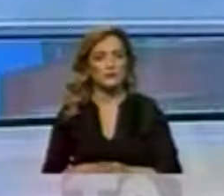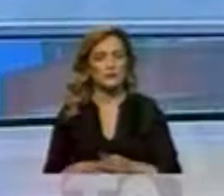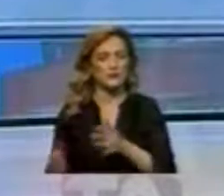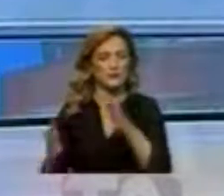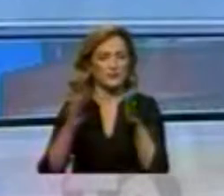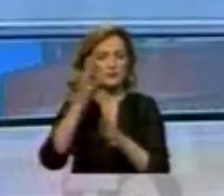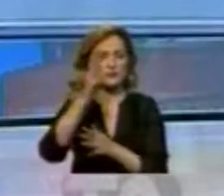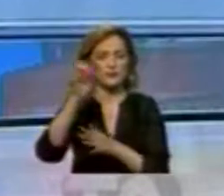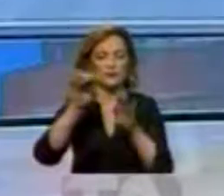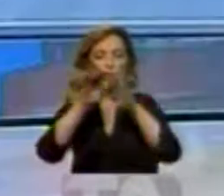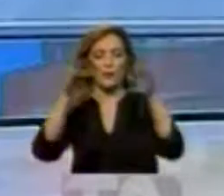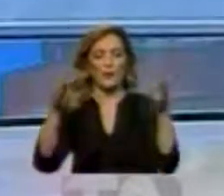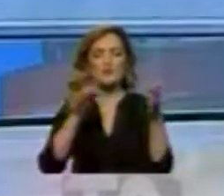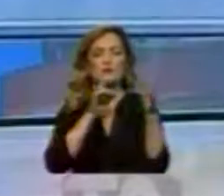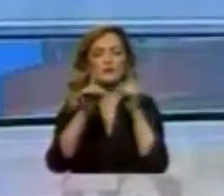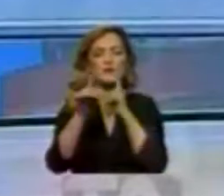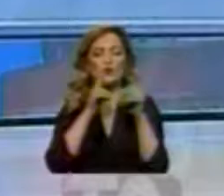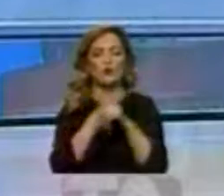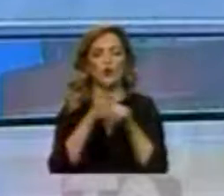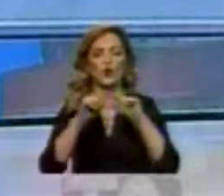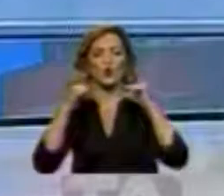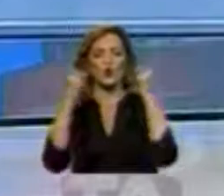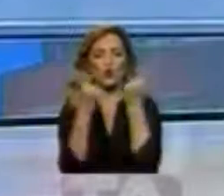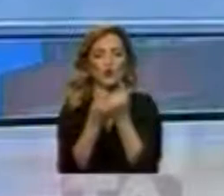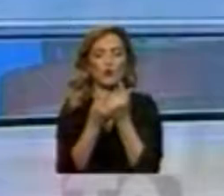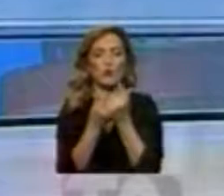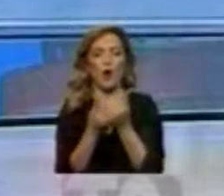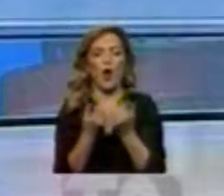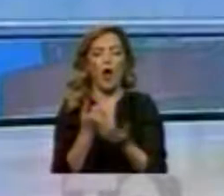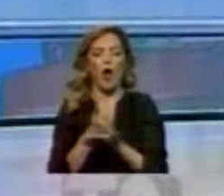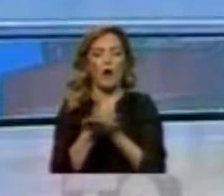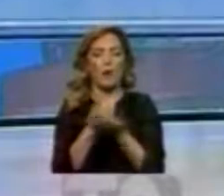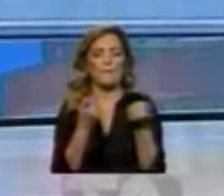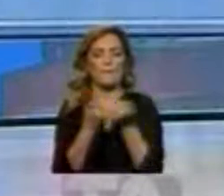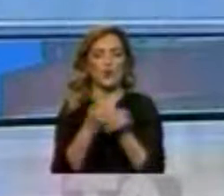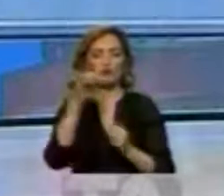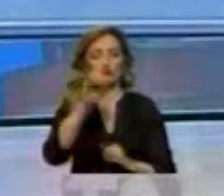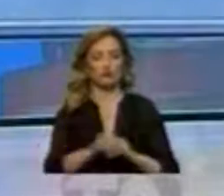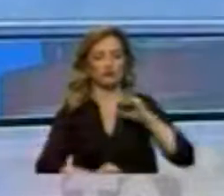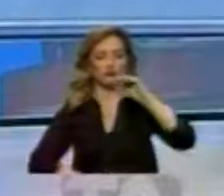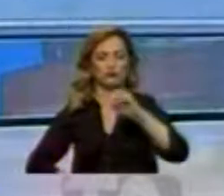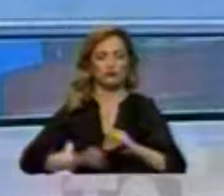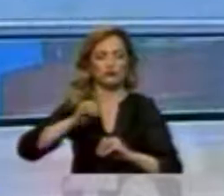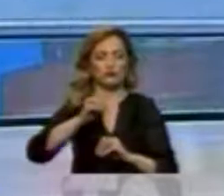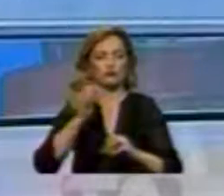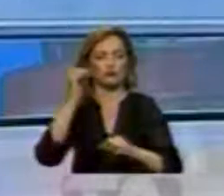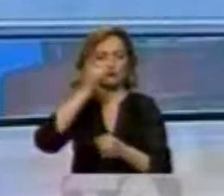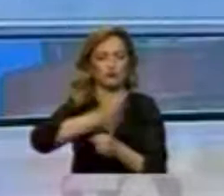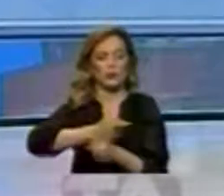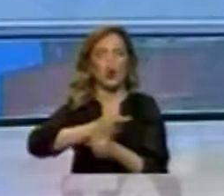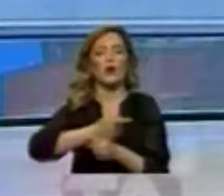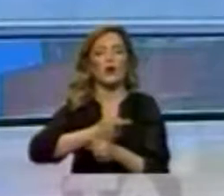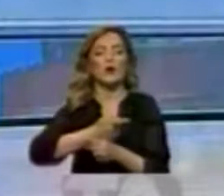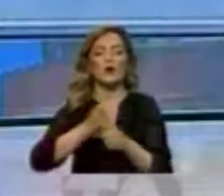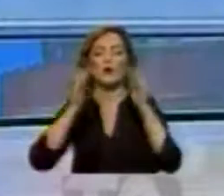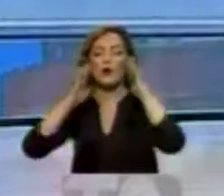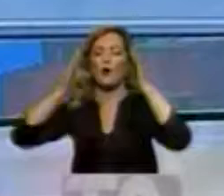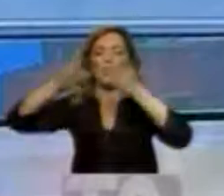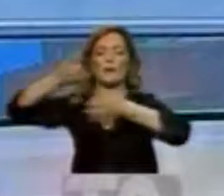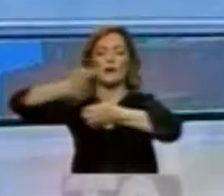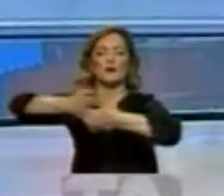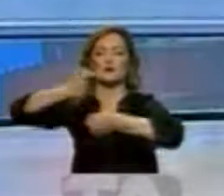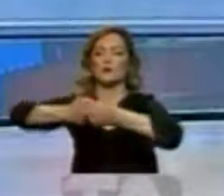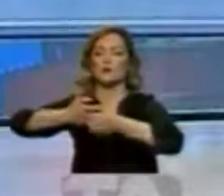60 mesas de diálogo con diferentes sectores aportarán a la construcción de un nuevo decreto que focalice los subsidios de los combustibles. Dentro de las